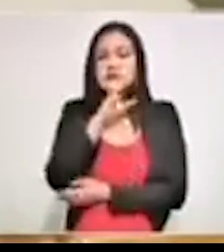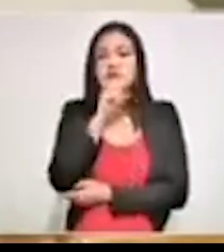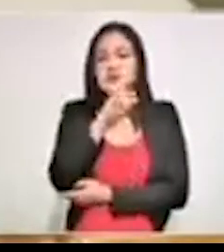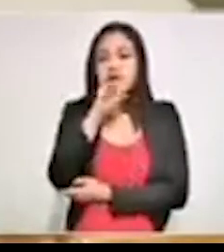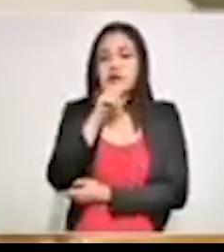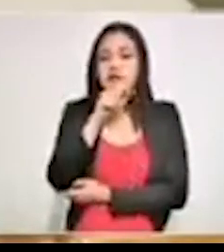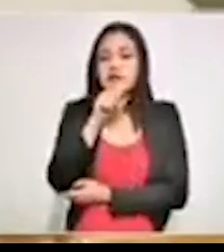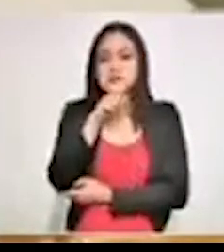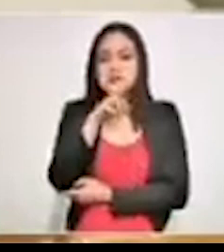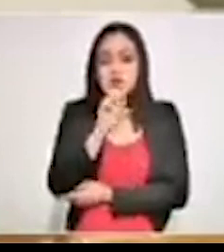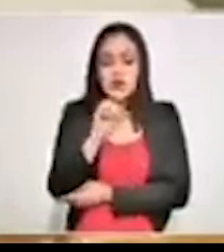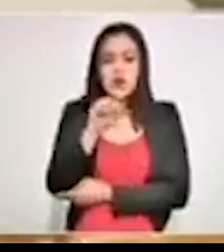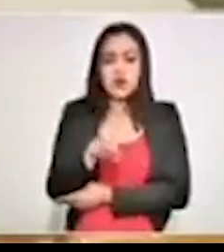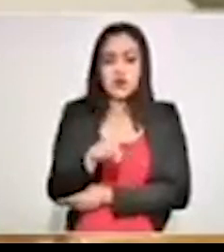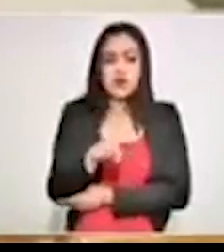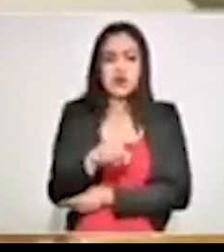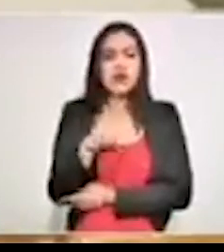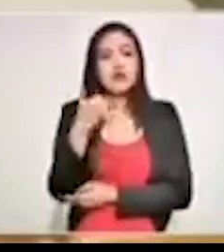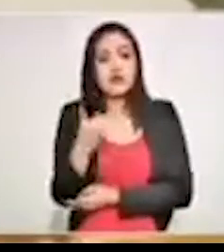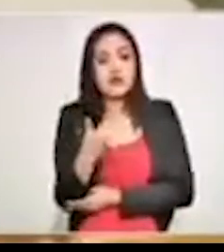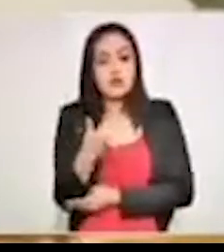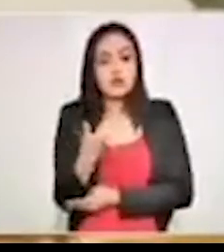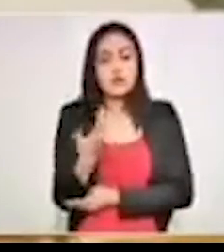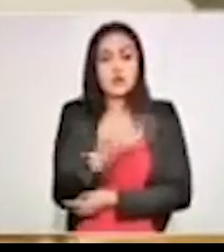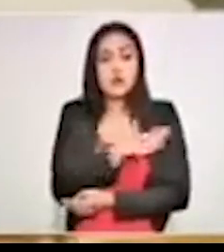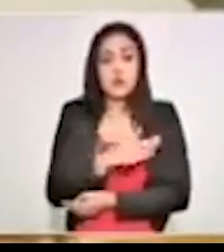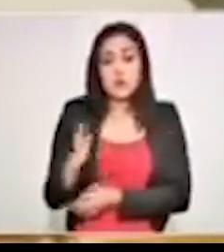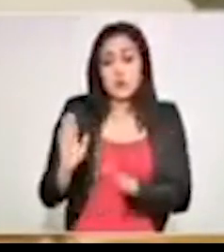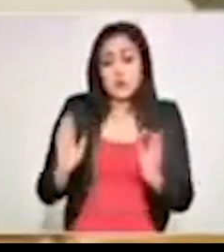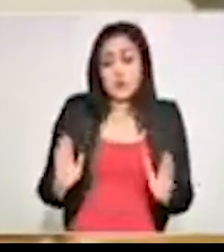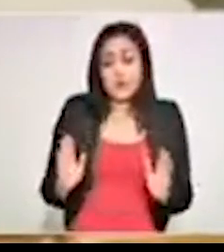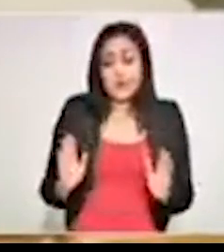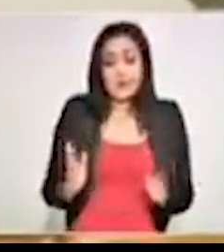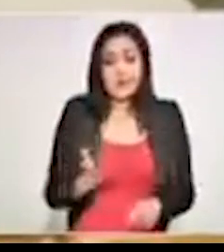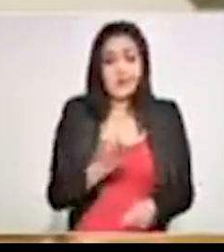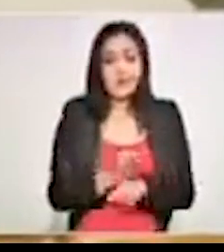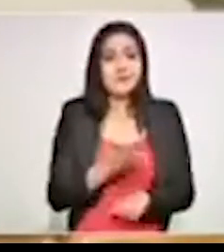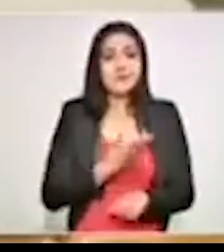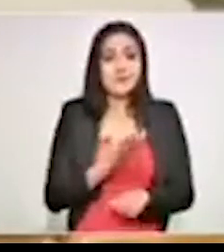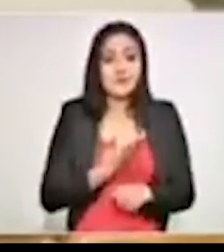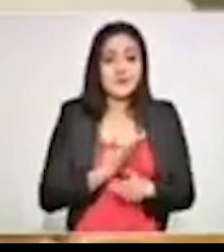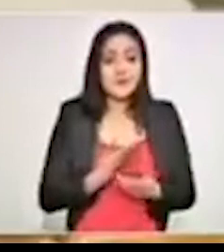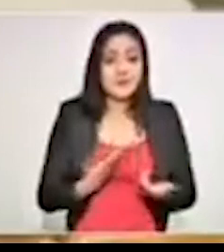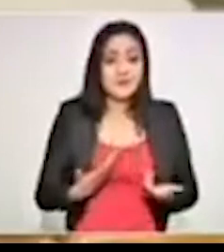¿verdad? También, catastro, y bueno, tendrá que haber